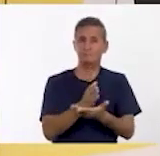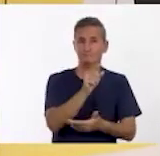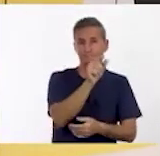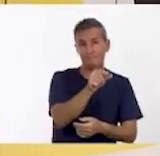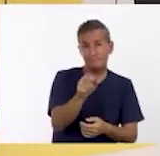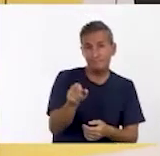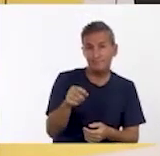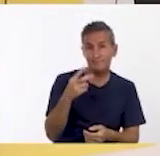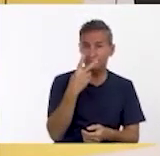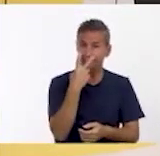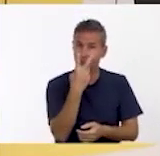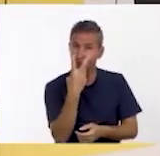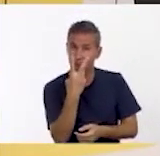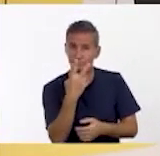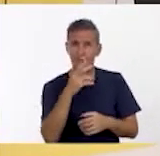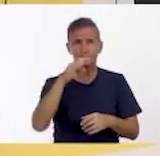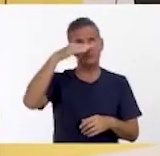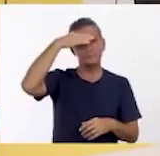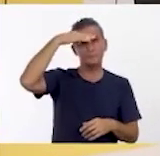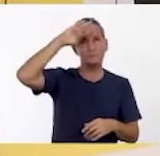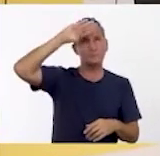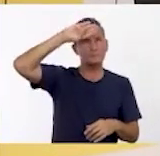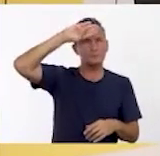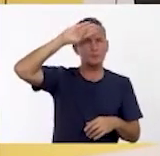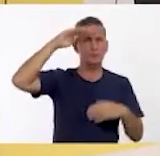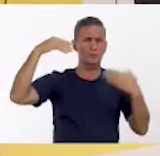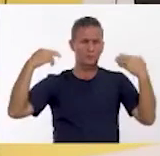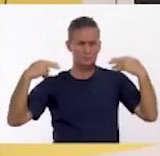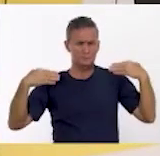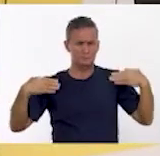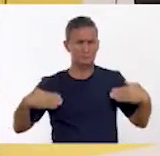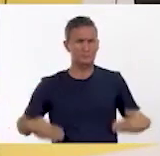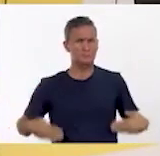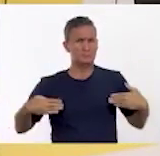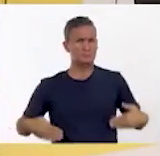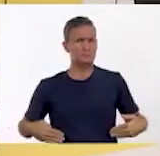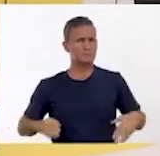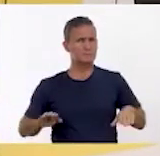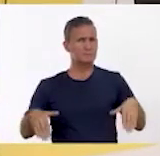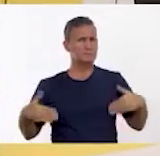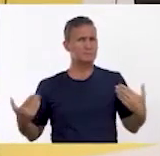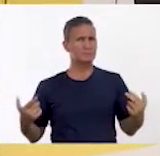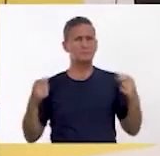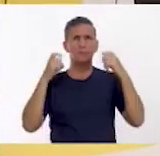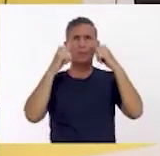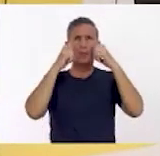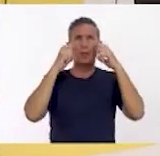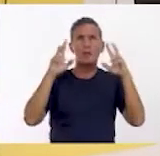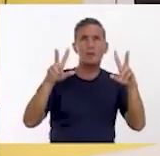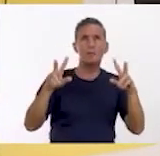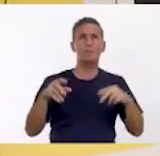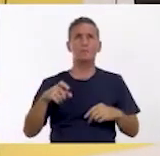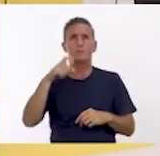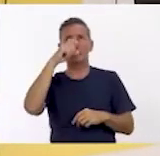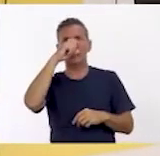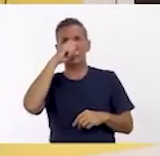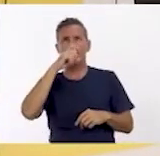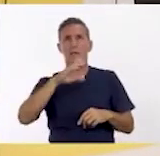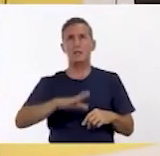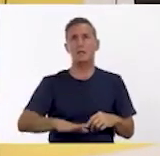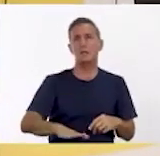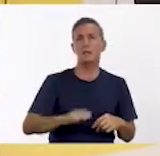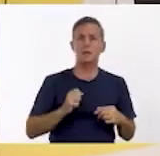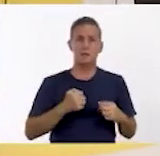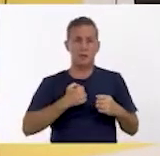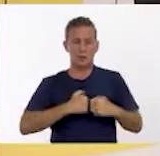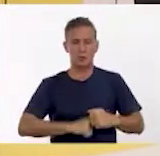Cuba en sus índices de salud, que estos índices que dijimos ahora de esperanza de vida, de mortalidad infantil, podríamos hablar de la muerte materna, que en estos países